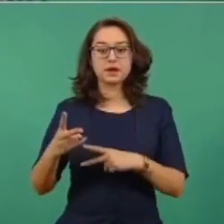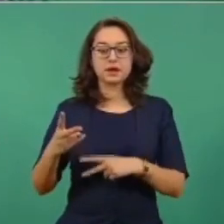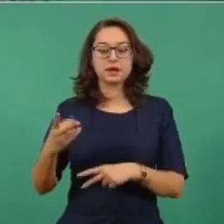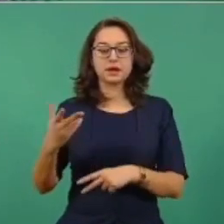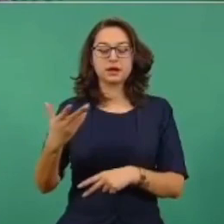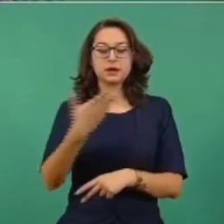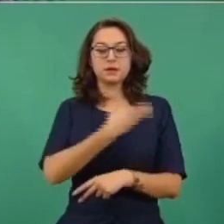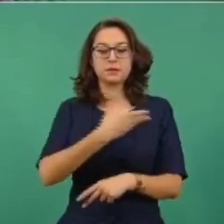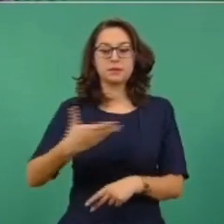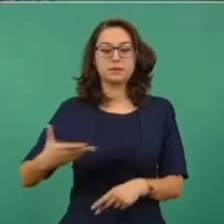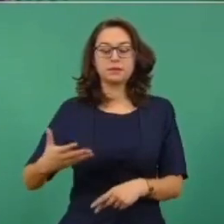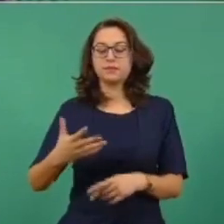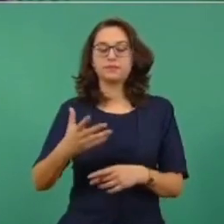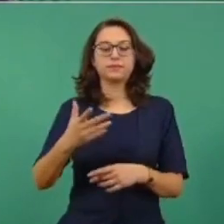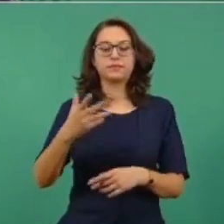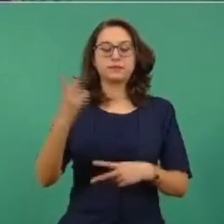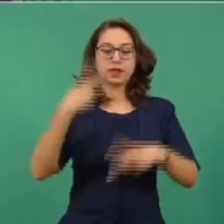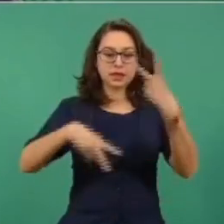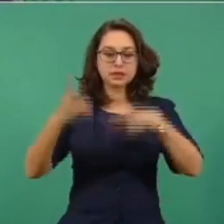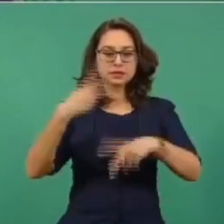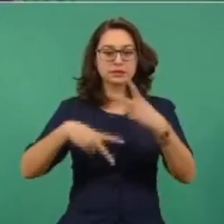John Kerry.